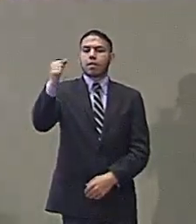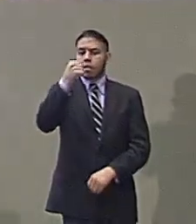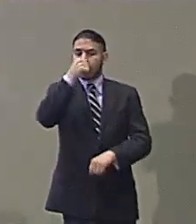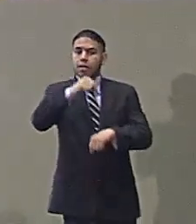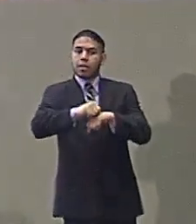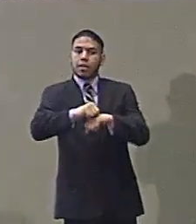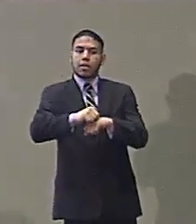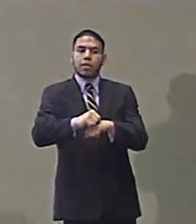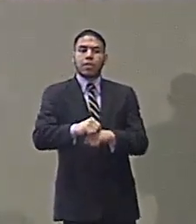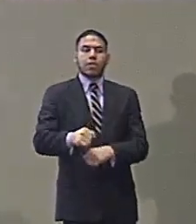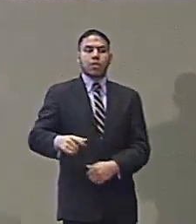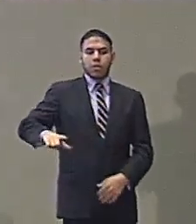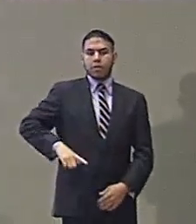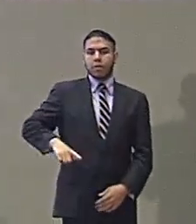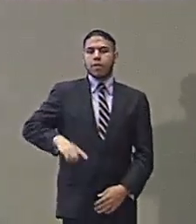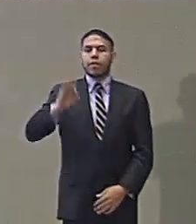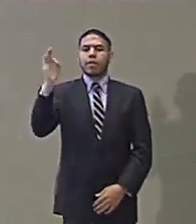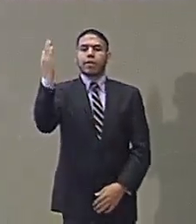federal